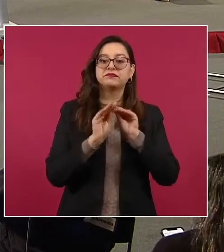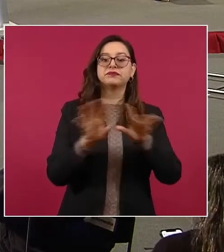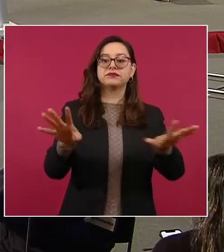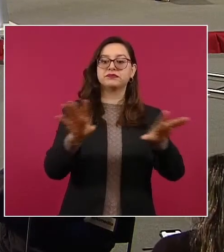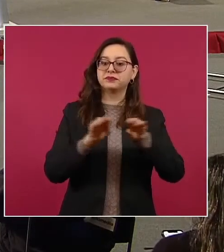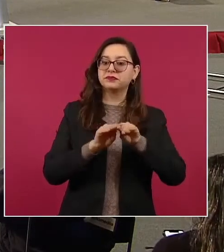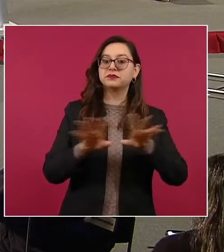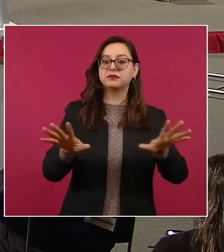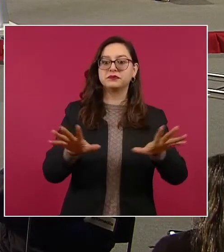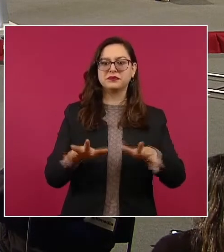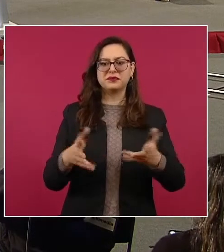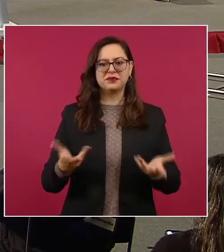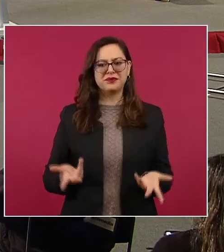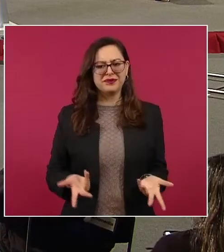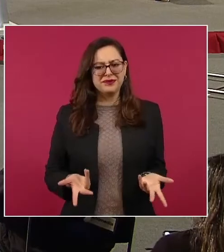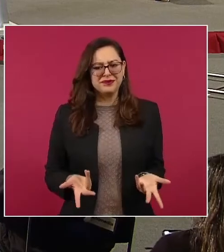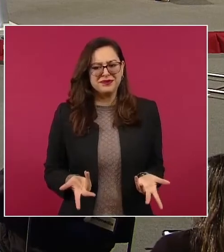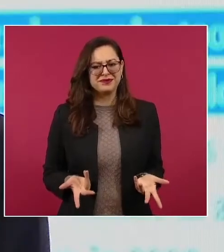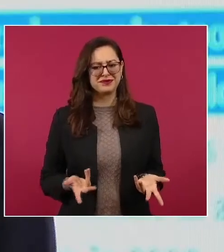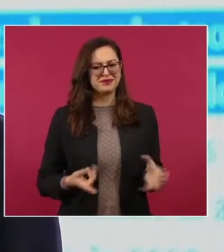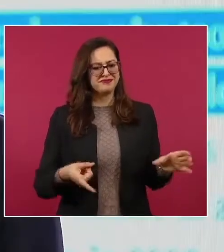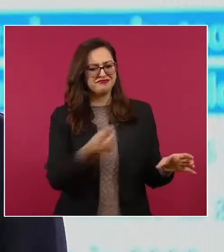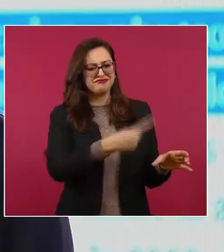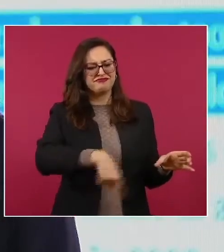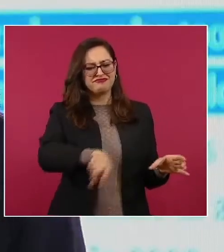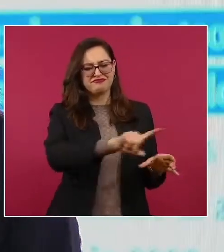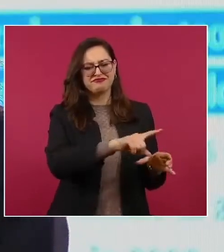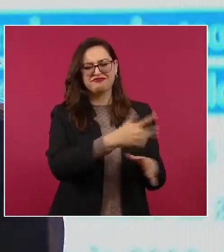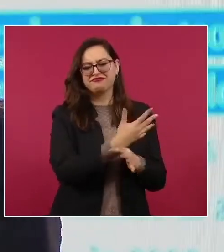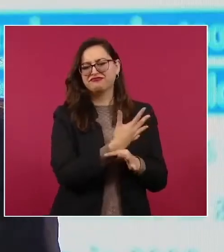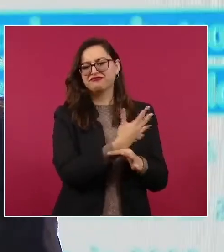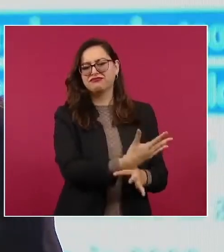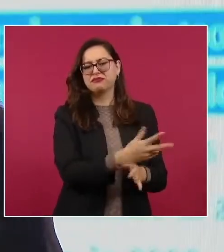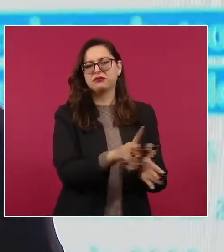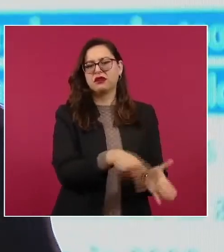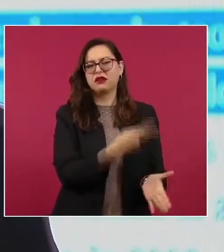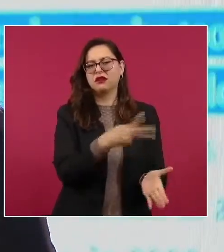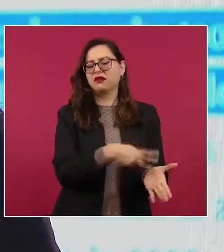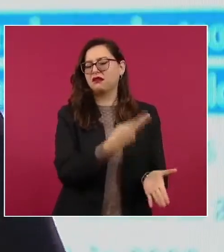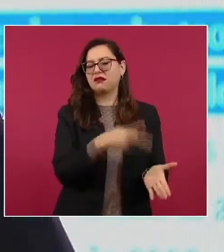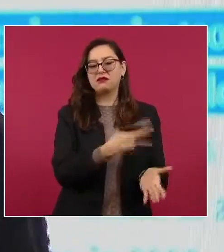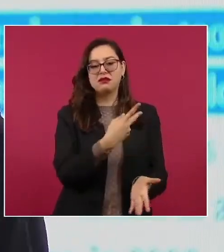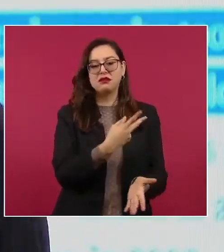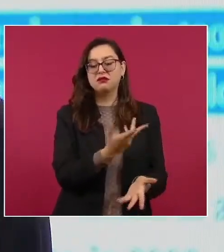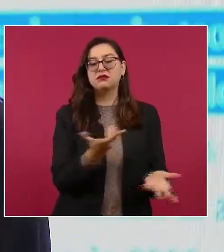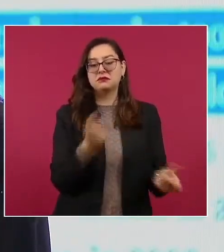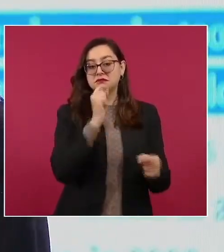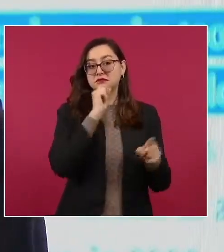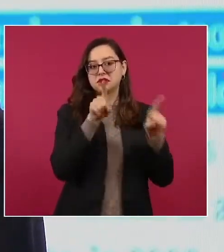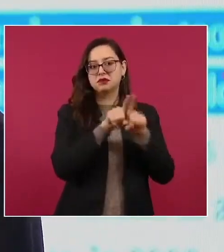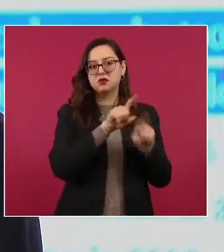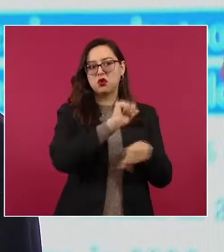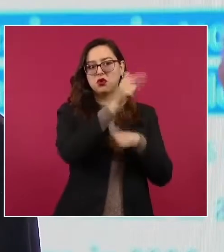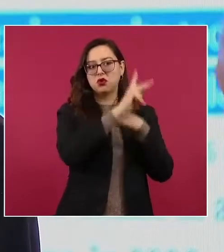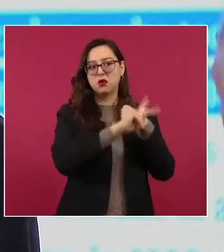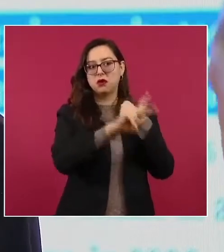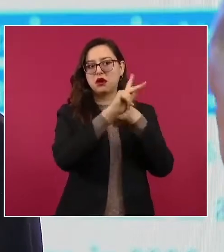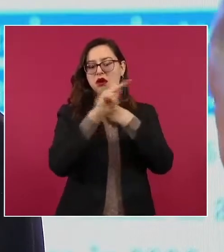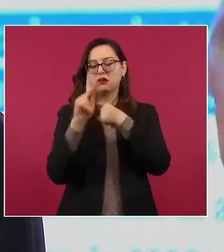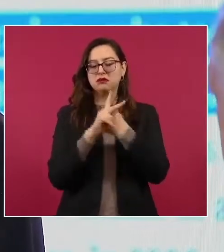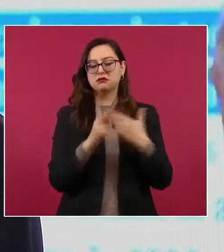que es una perorata de la oposición en México y de algunos medios de la prensa internacional, quienes buscan